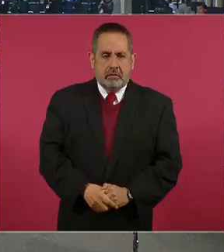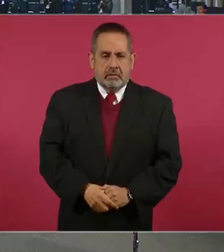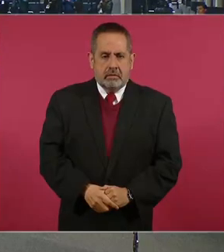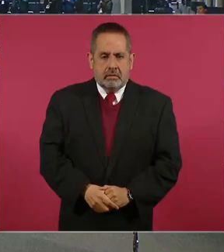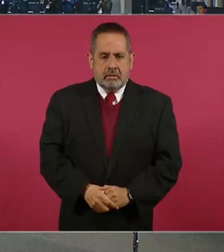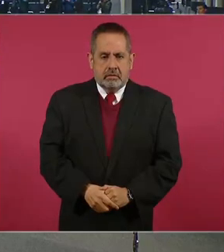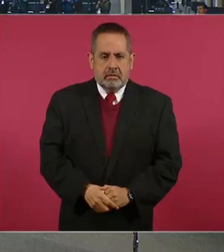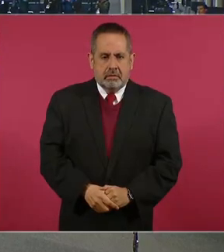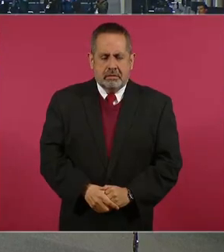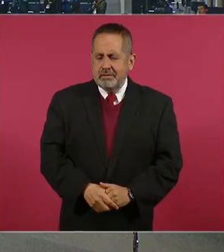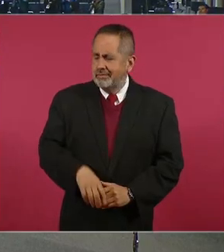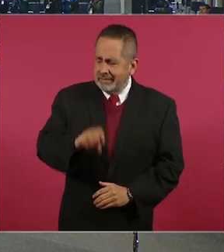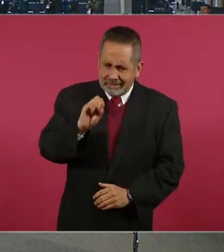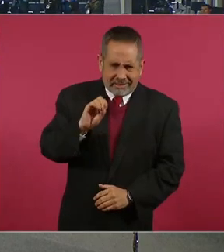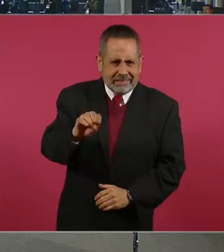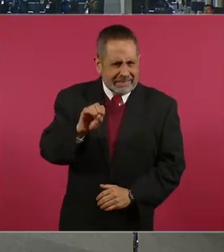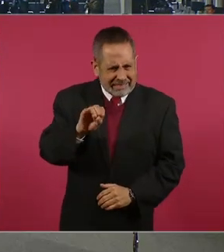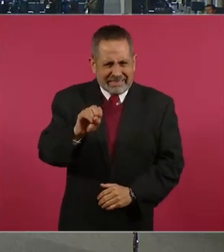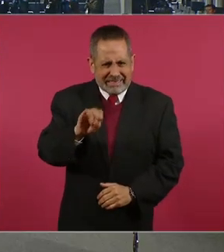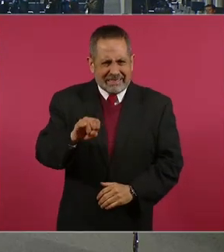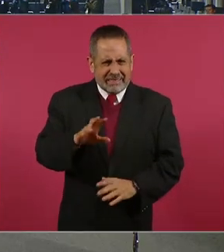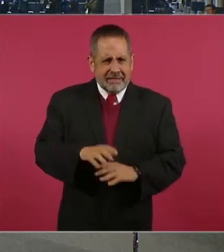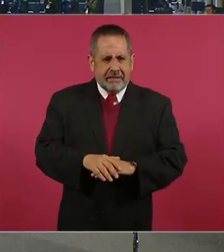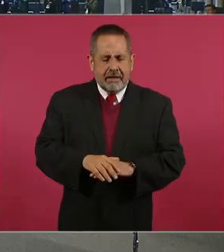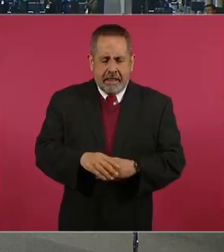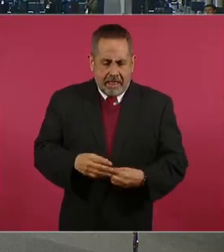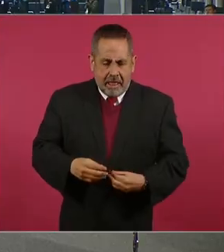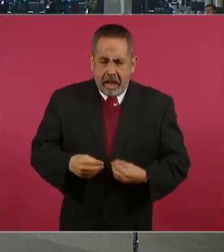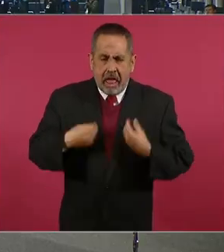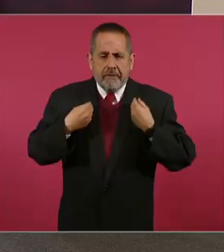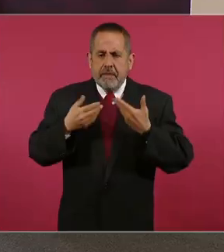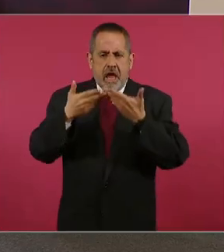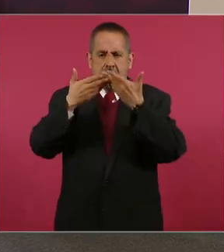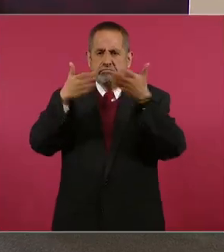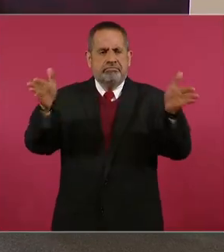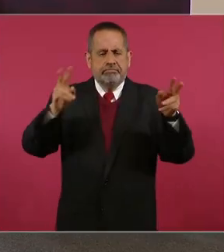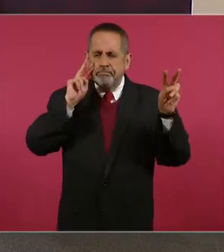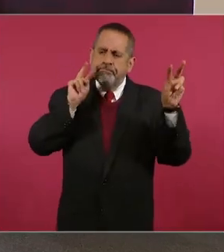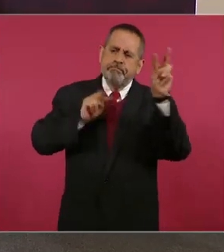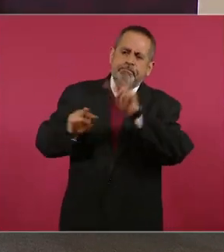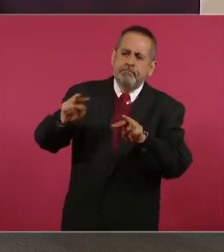También lo van a dar a los periodistas. Sí, sí, sí, sí, sí, sí, sí. La vida pública tiene que ser cada vez